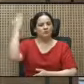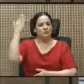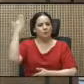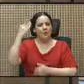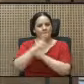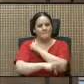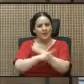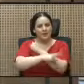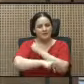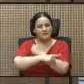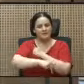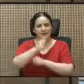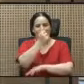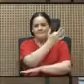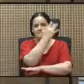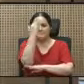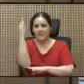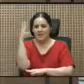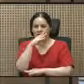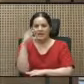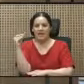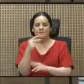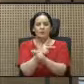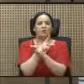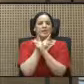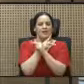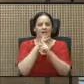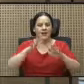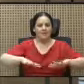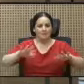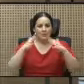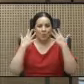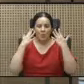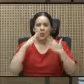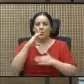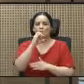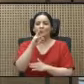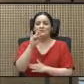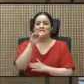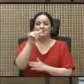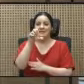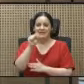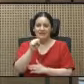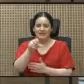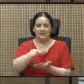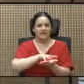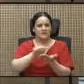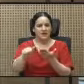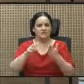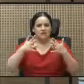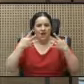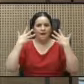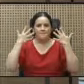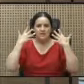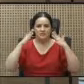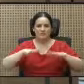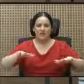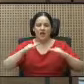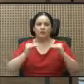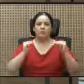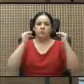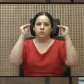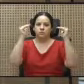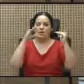el medio ambiente. Cruzitas es un desastre ambiental a gran escala, es propio de un ejemplo